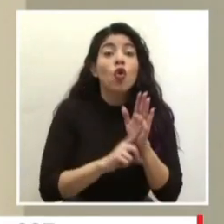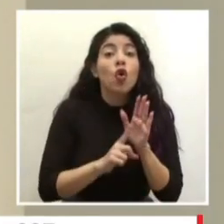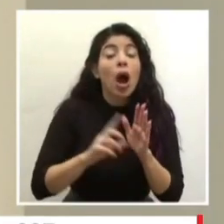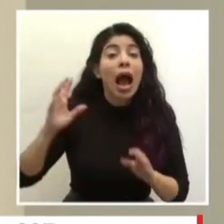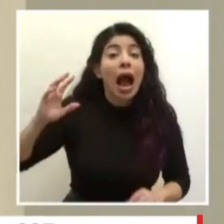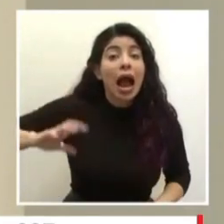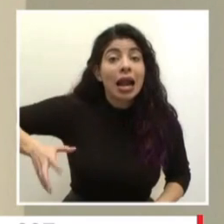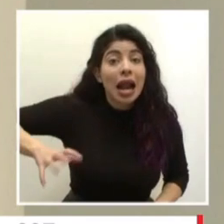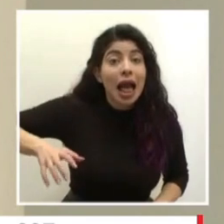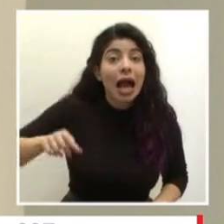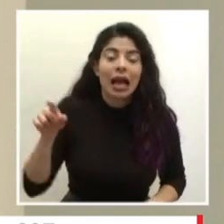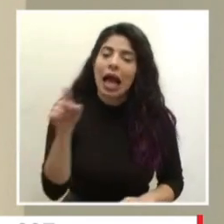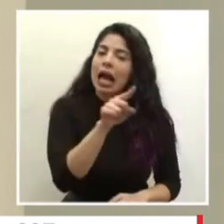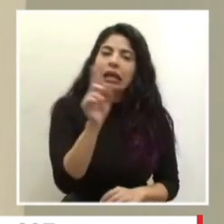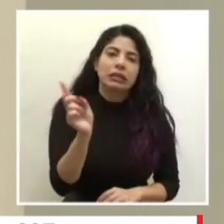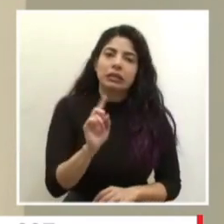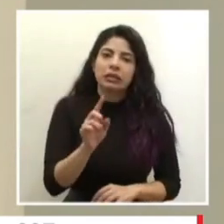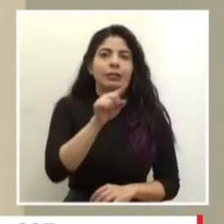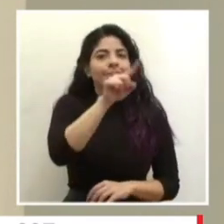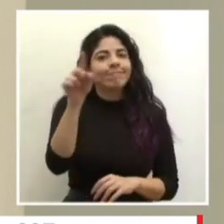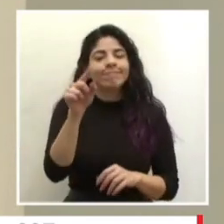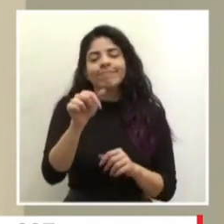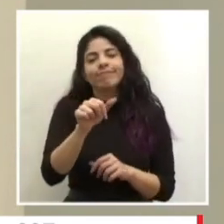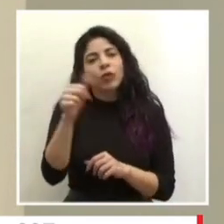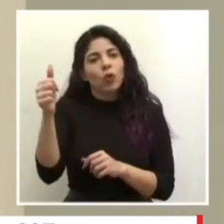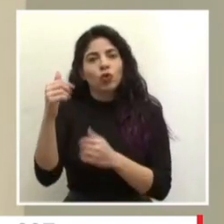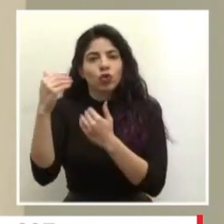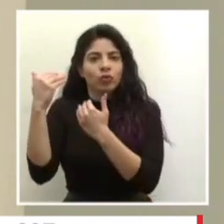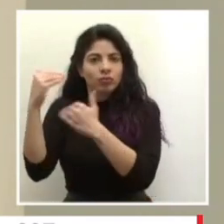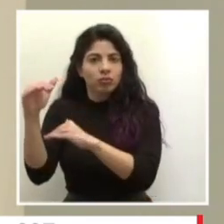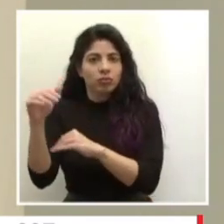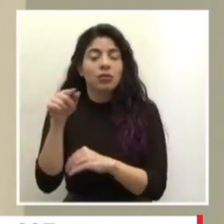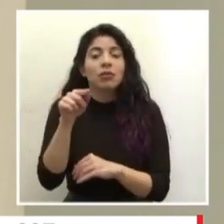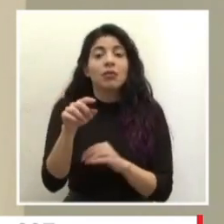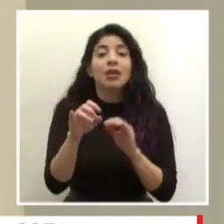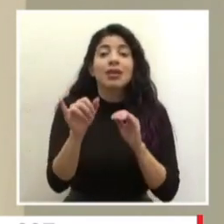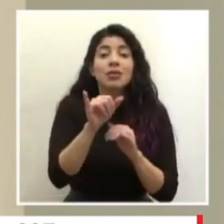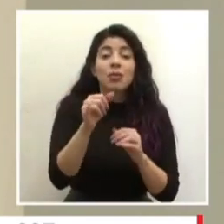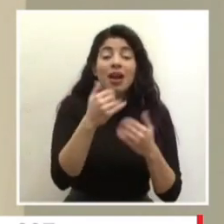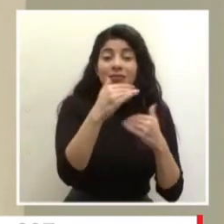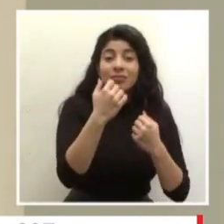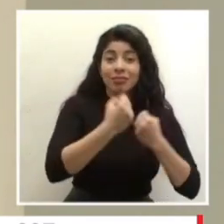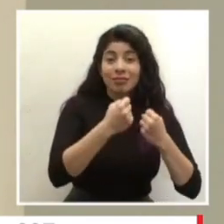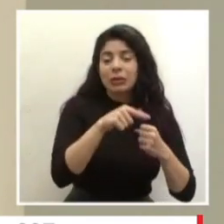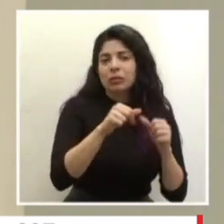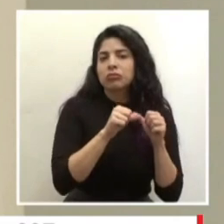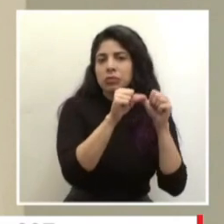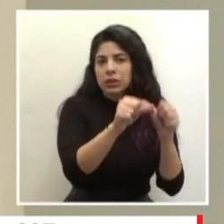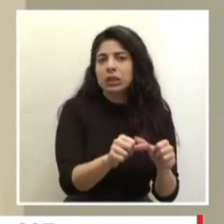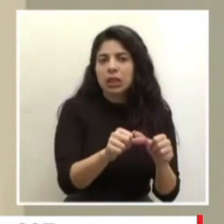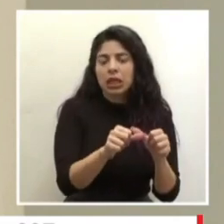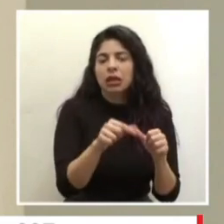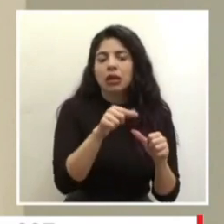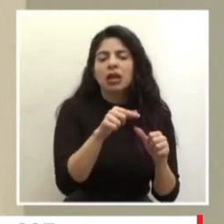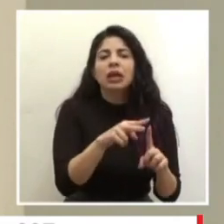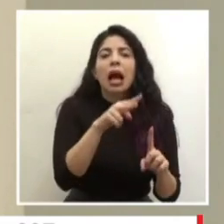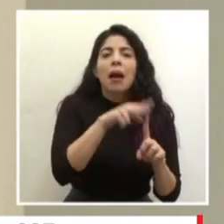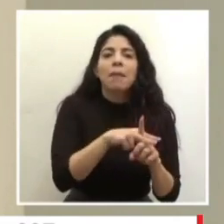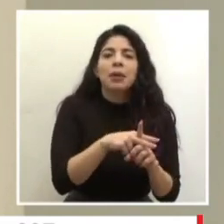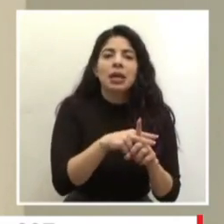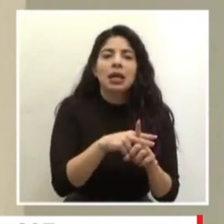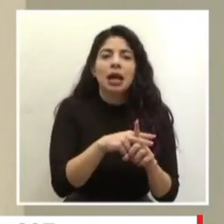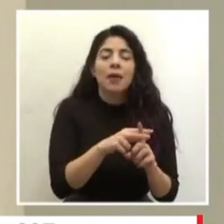caso, seguirán justamente la restricción vehicular que se había anunciado, ¿verdad? Que justamente aplica antes,